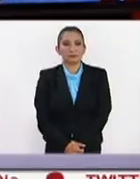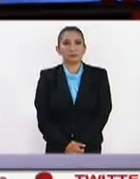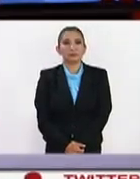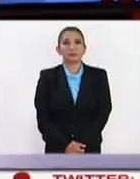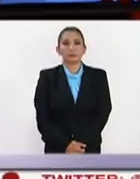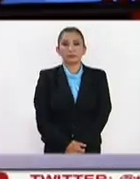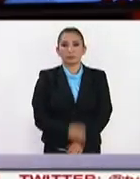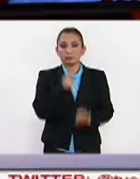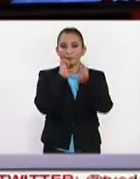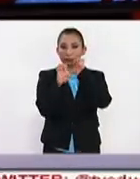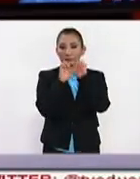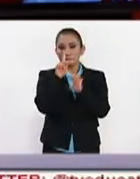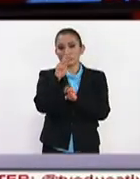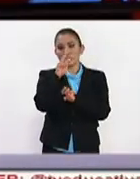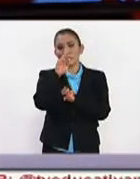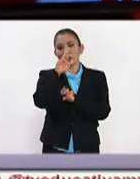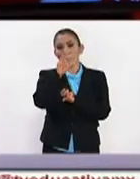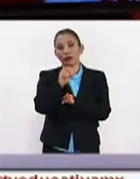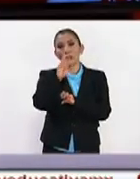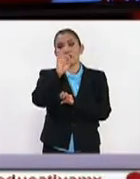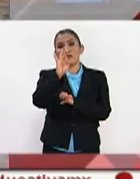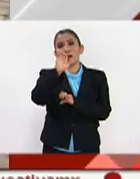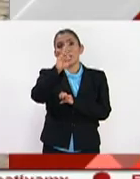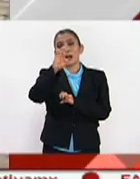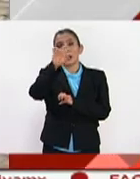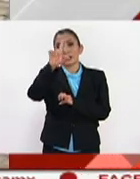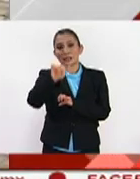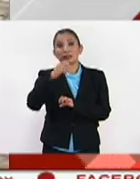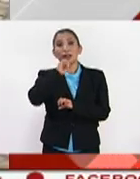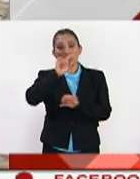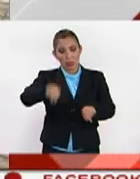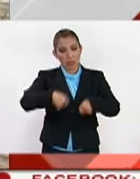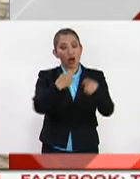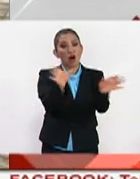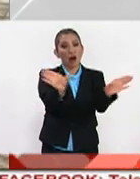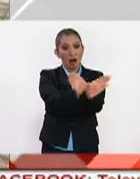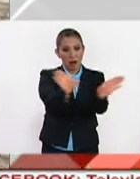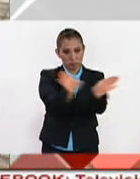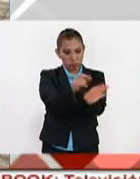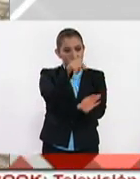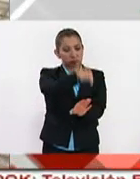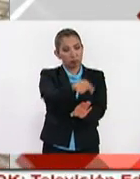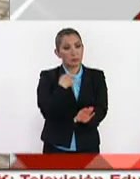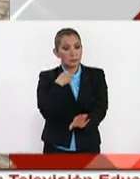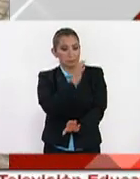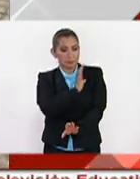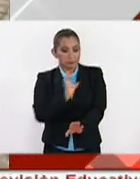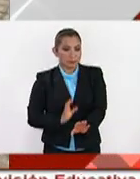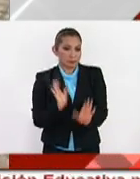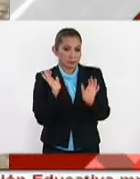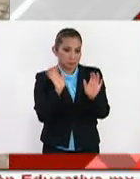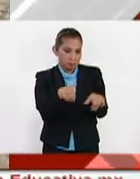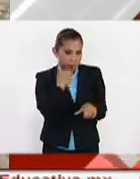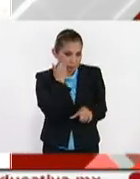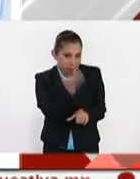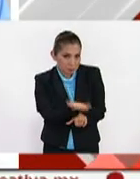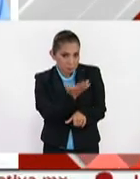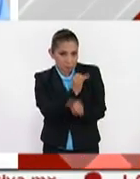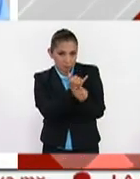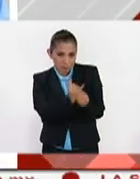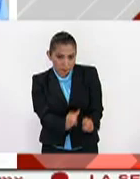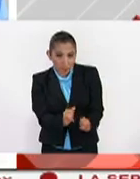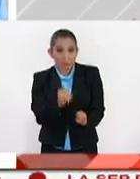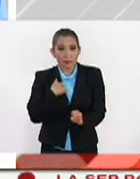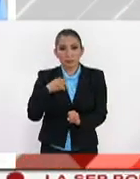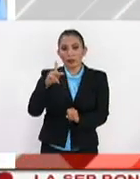El periodista Pedro Ferriz y el senador Armando Ríos Peter también recibieron su constancia como aspirantes a candidatos